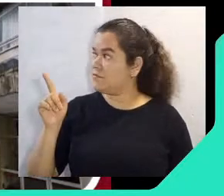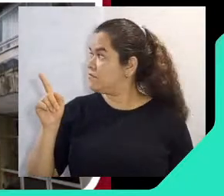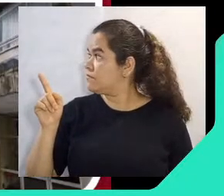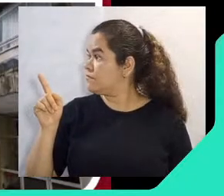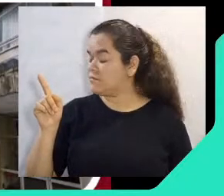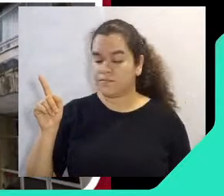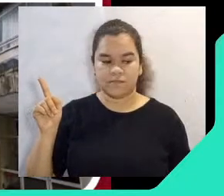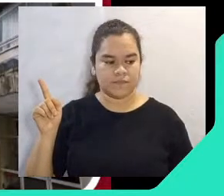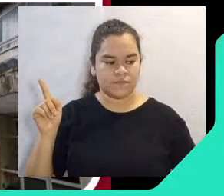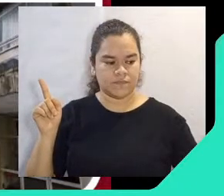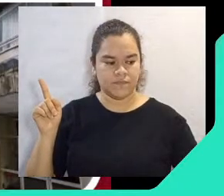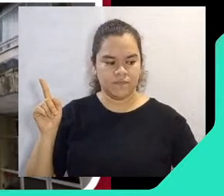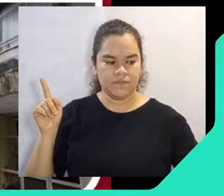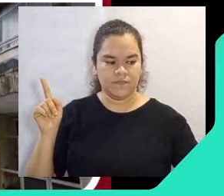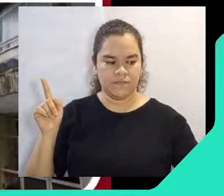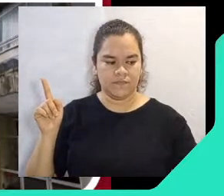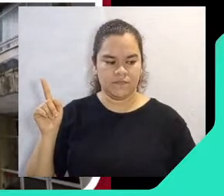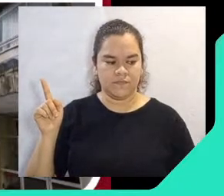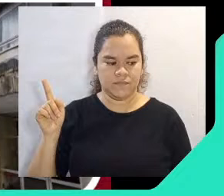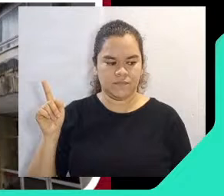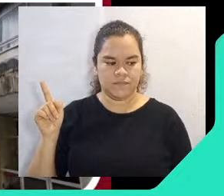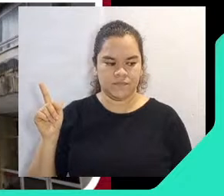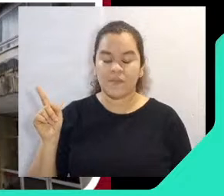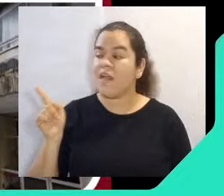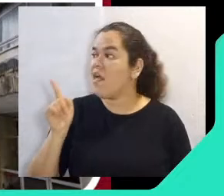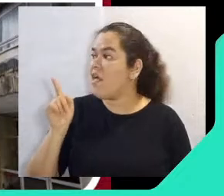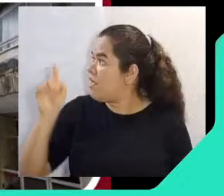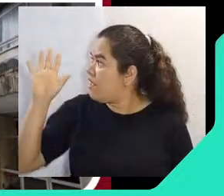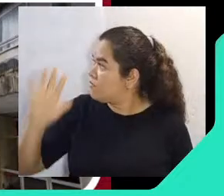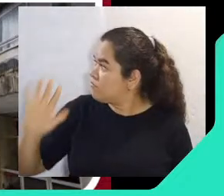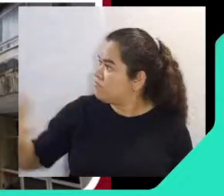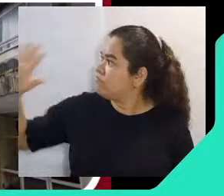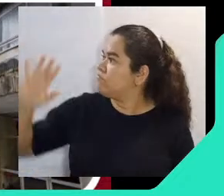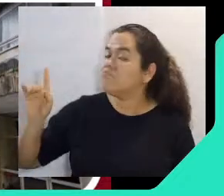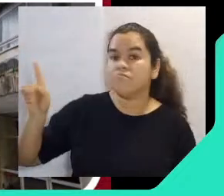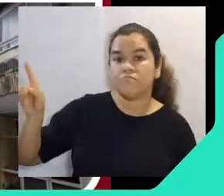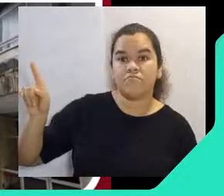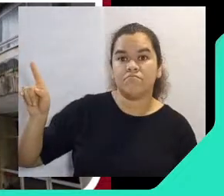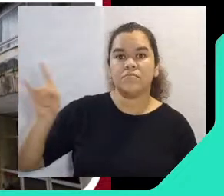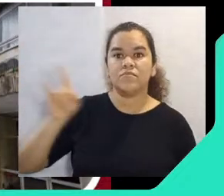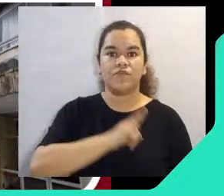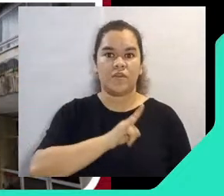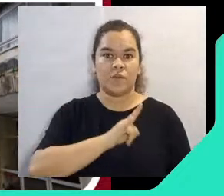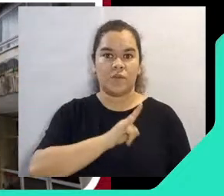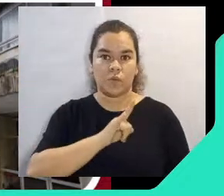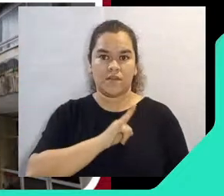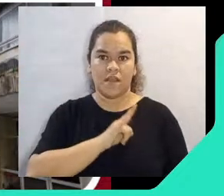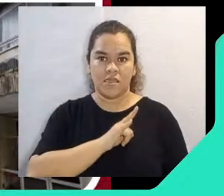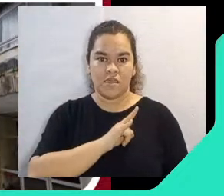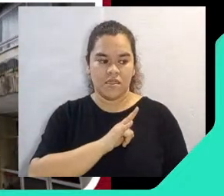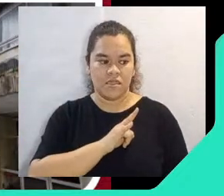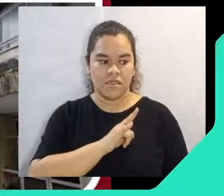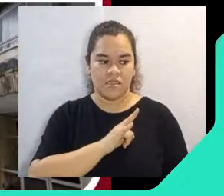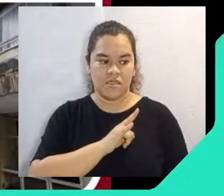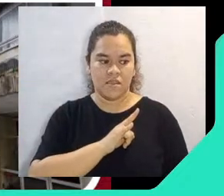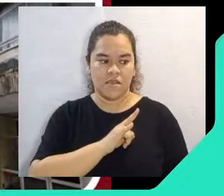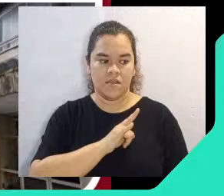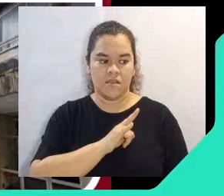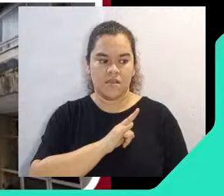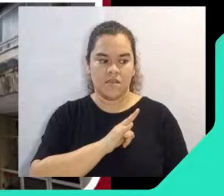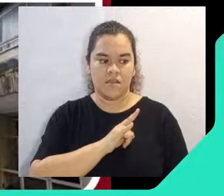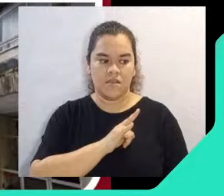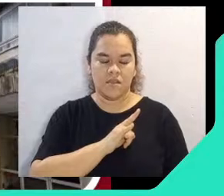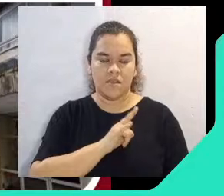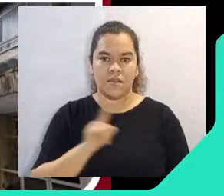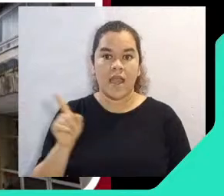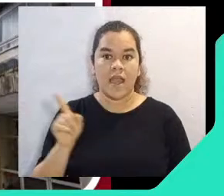encontrar la fachada de la Facultad de Ciencias Exactas, el módulo de Ingeniería y también la Facultad de